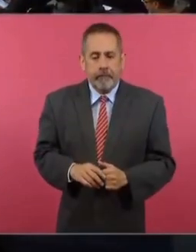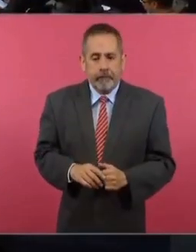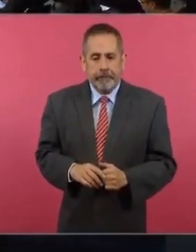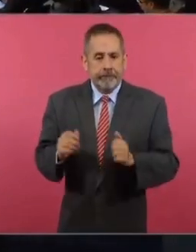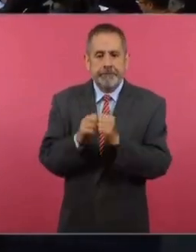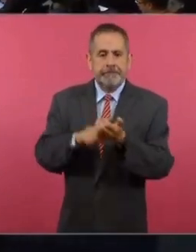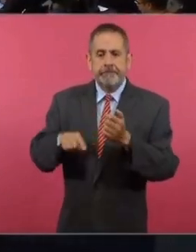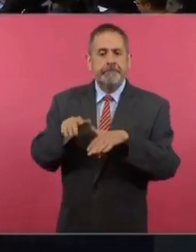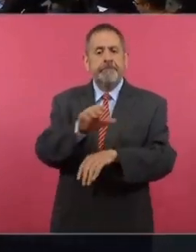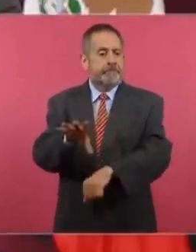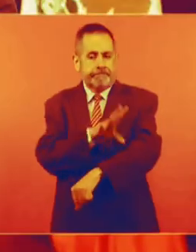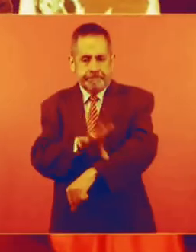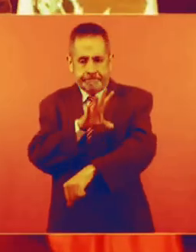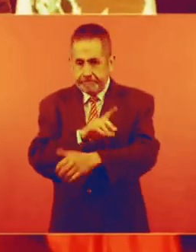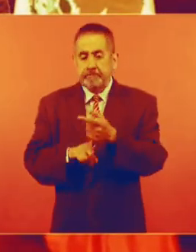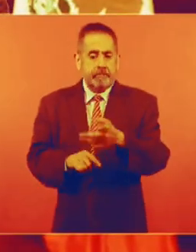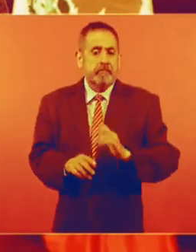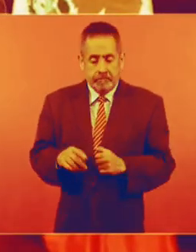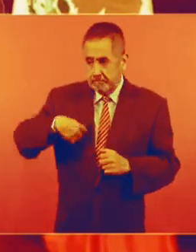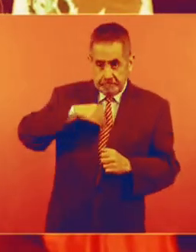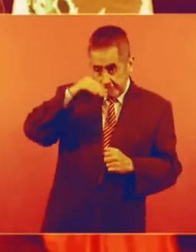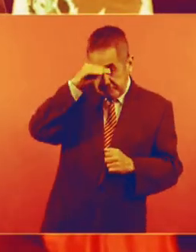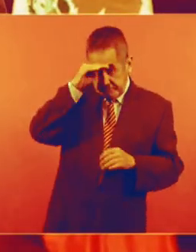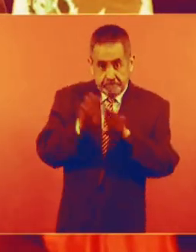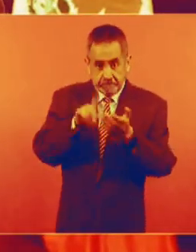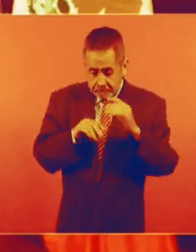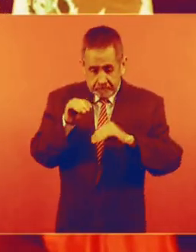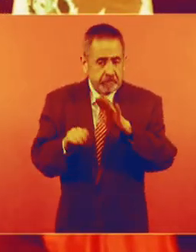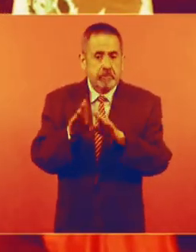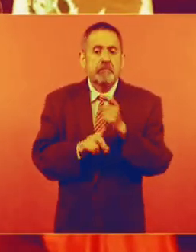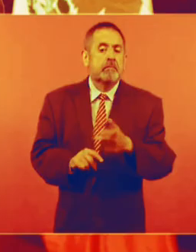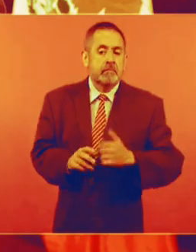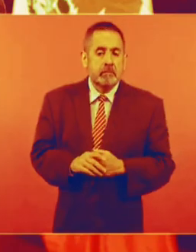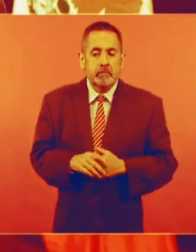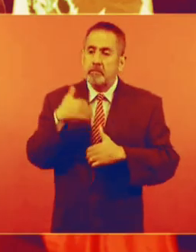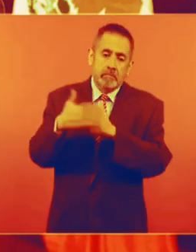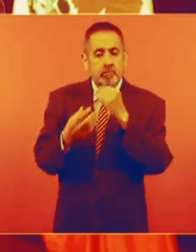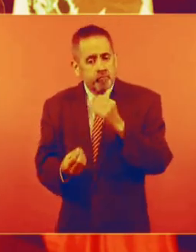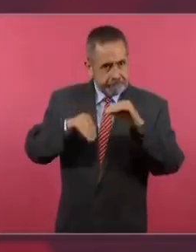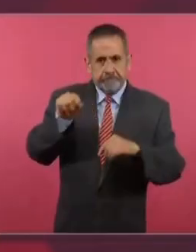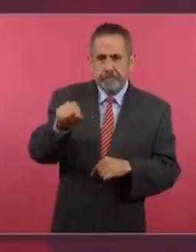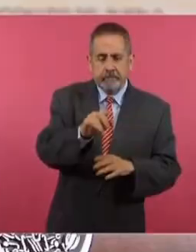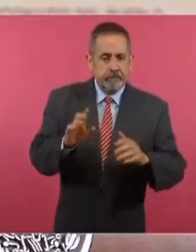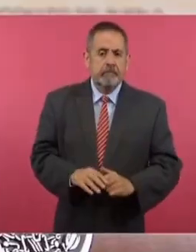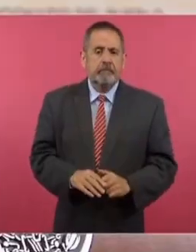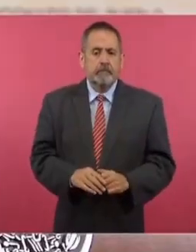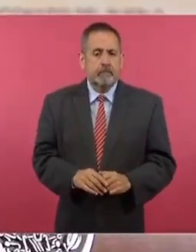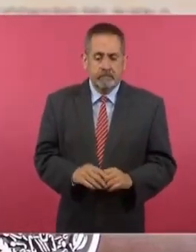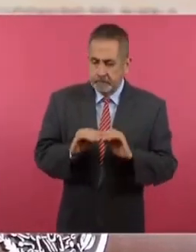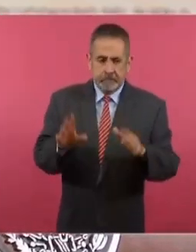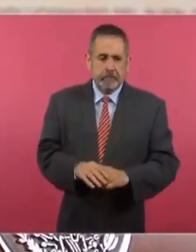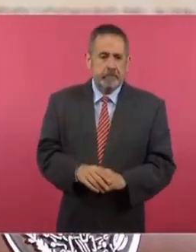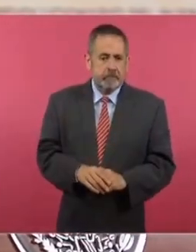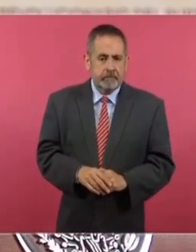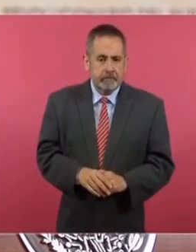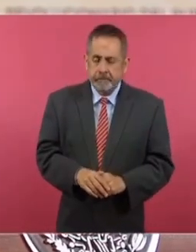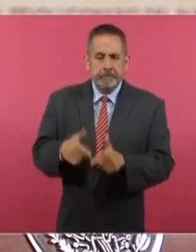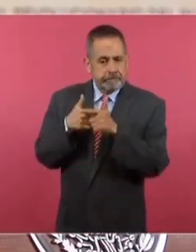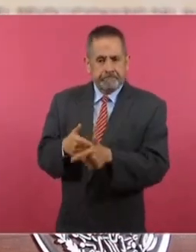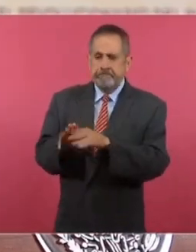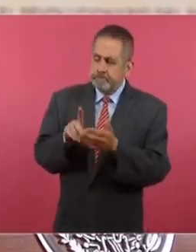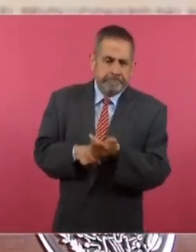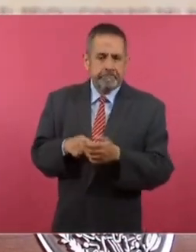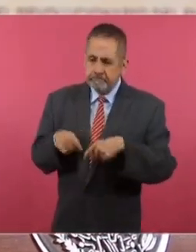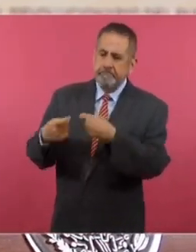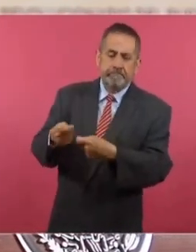con el sector energético de ir pensando en la construcción de una nueva refinería desde luego seguir